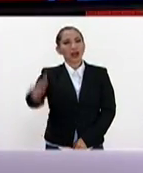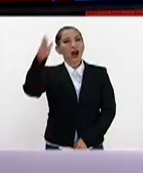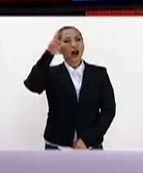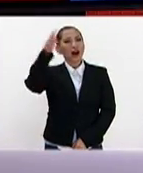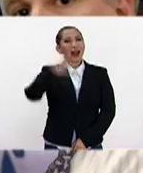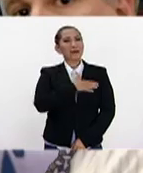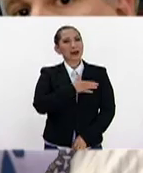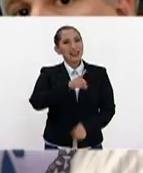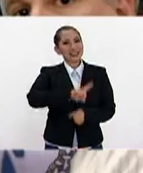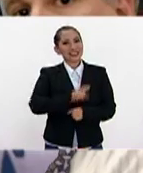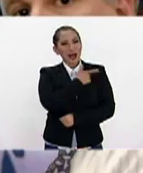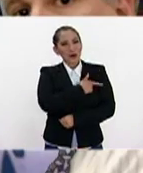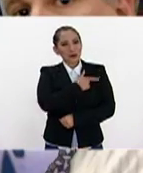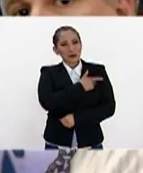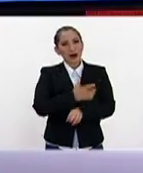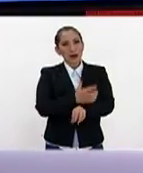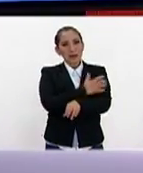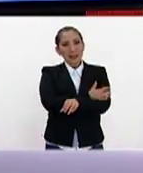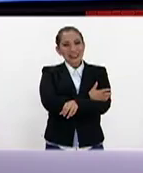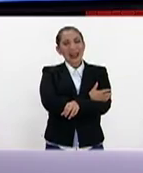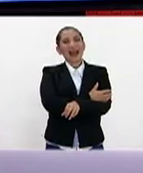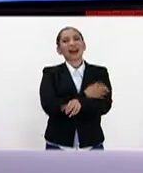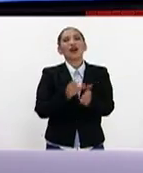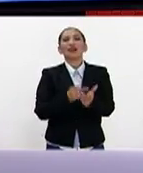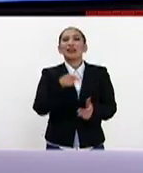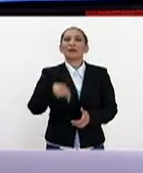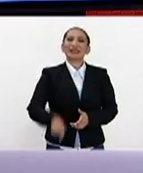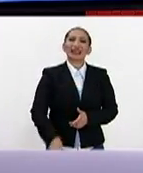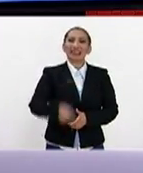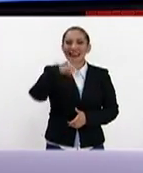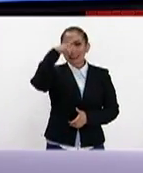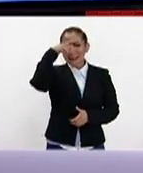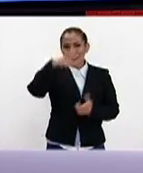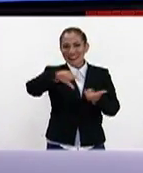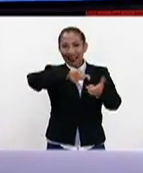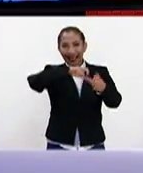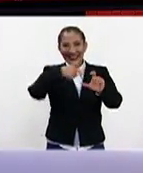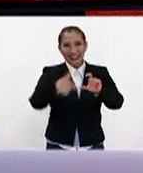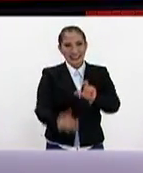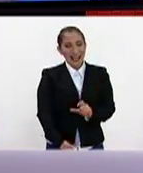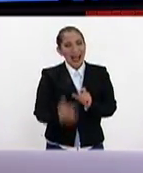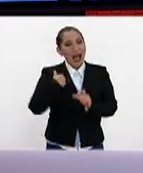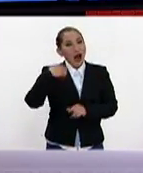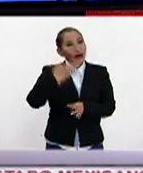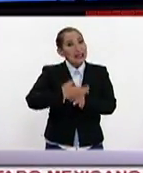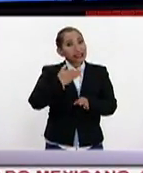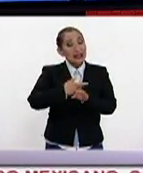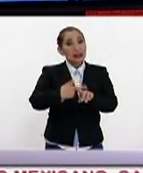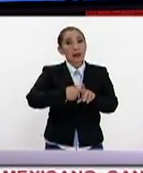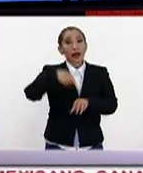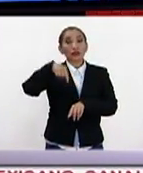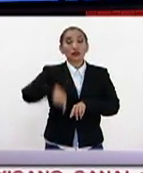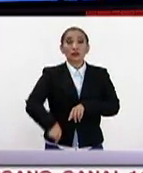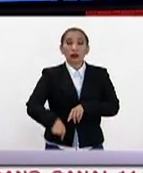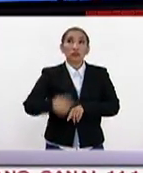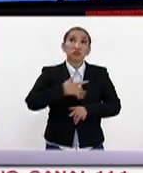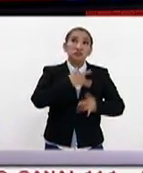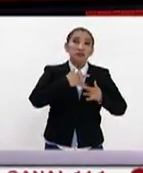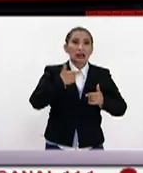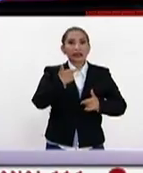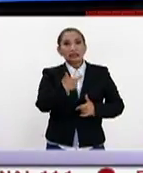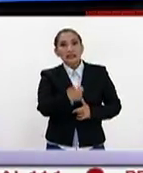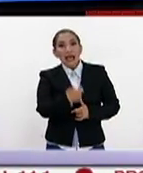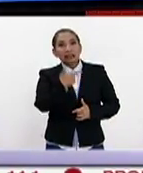Hola, ¿qué tal? Muy buenos días, qué gusto que nos acompañe en una edición más de México al Día. En este momento la temperatura